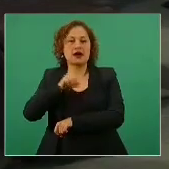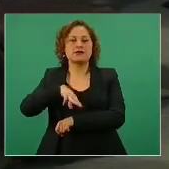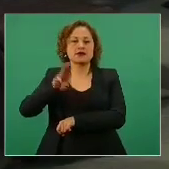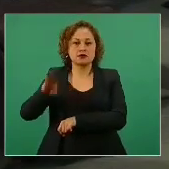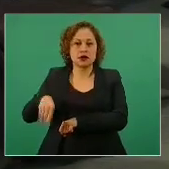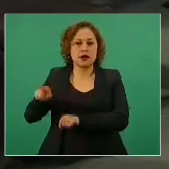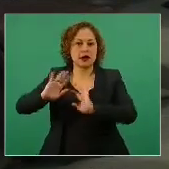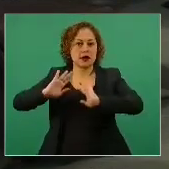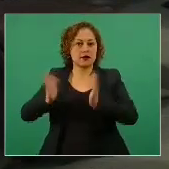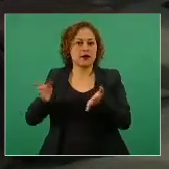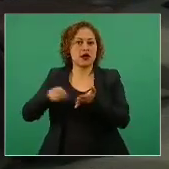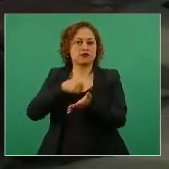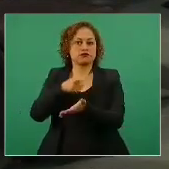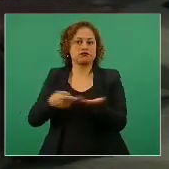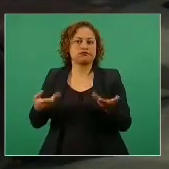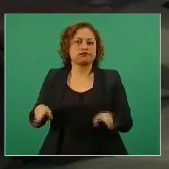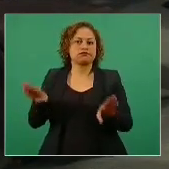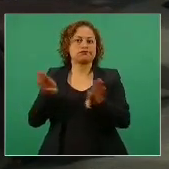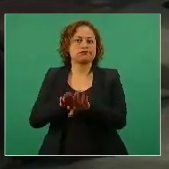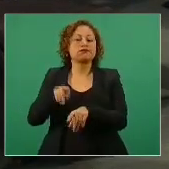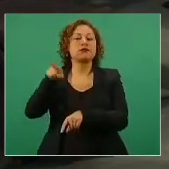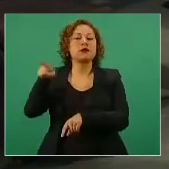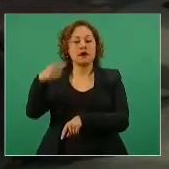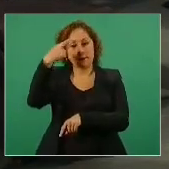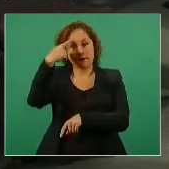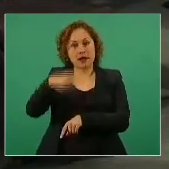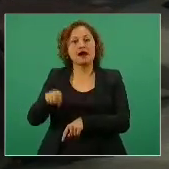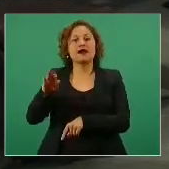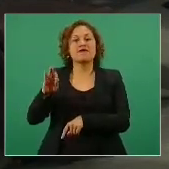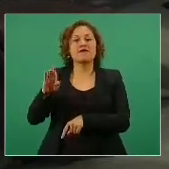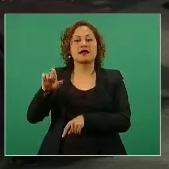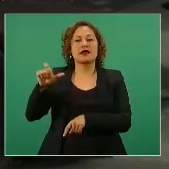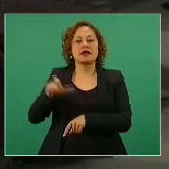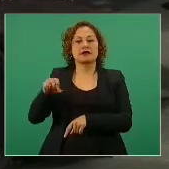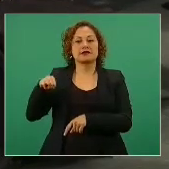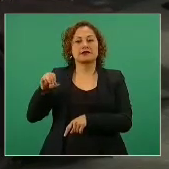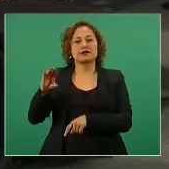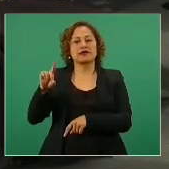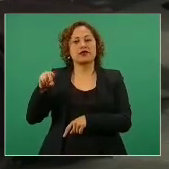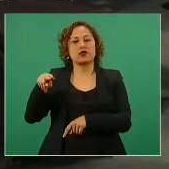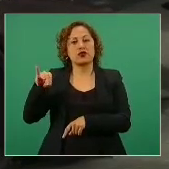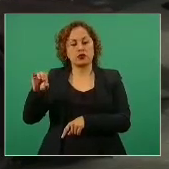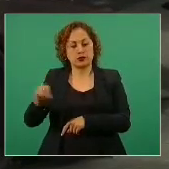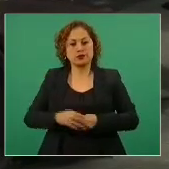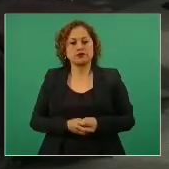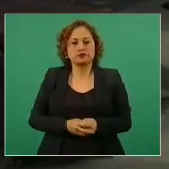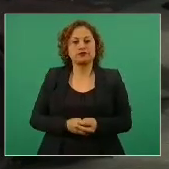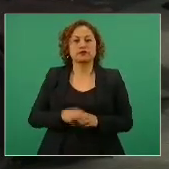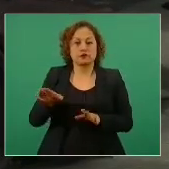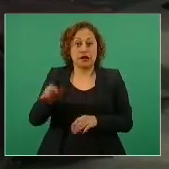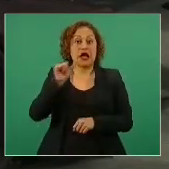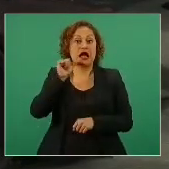ratifica esta cancelación de registro de Félix Salgado Macedonio. Él también pues presentó